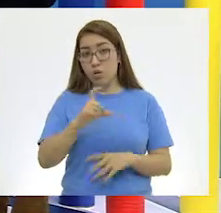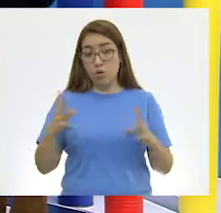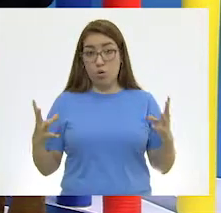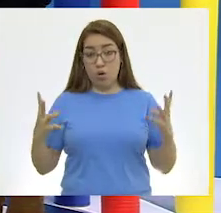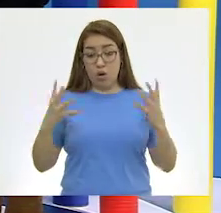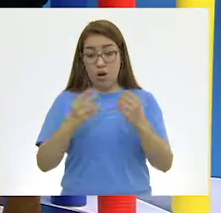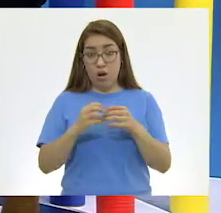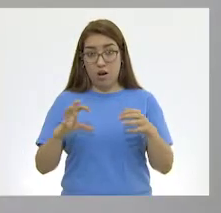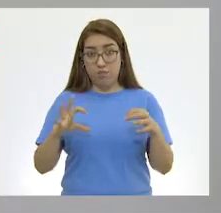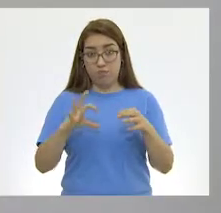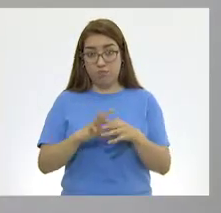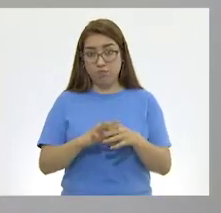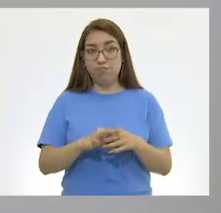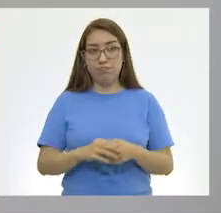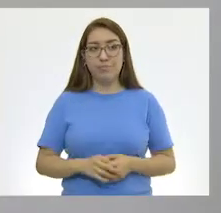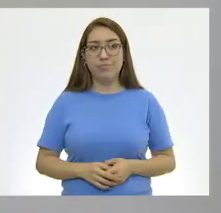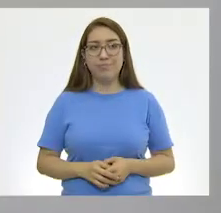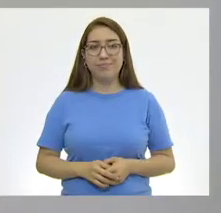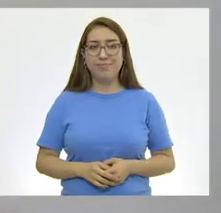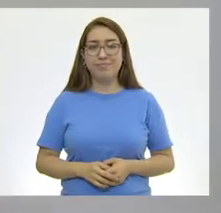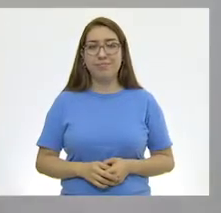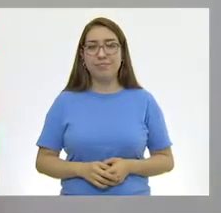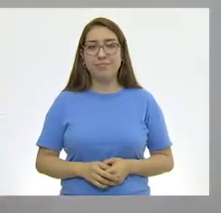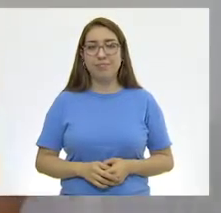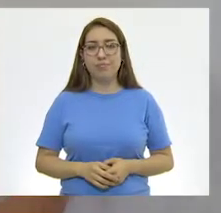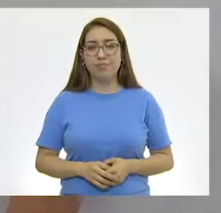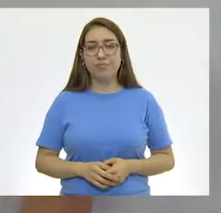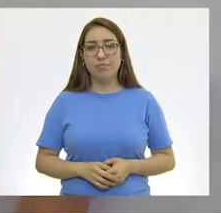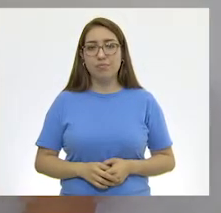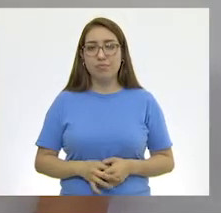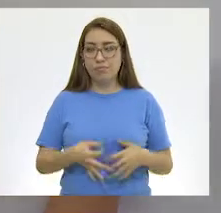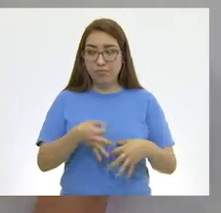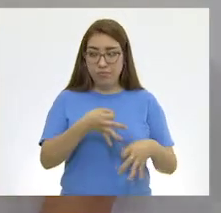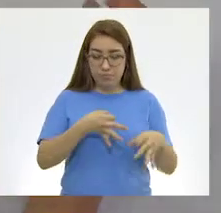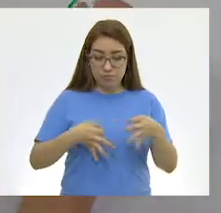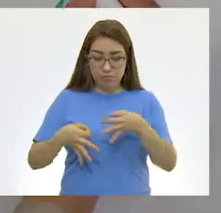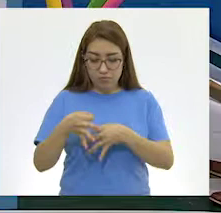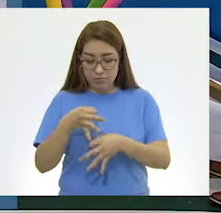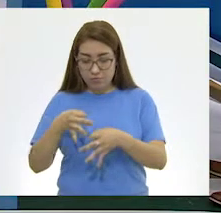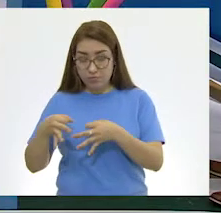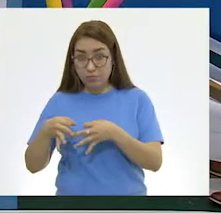¿Cuándo? Ah, ¿cuándo? ¿Cuándo? Okay, maestra. Ambas células...